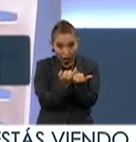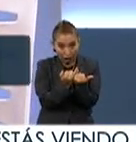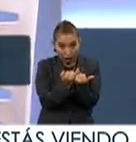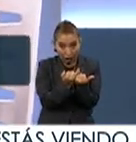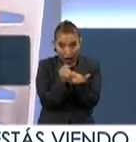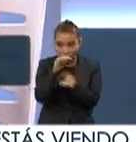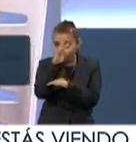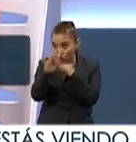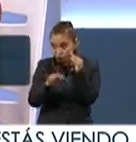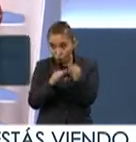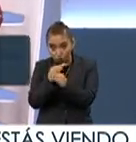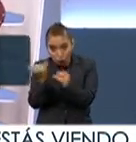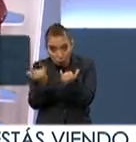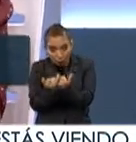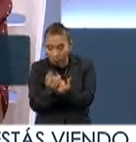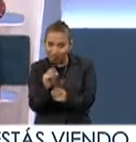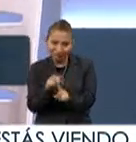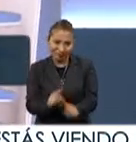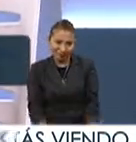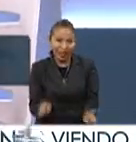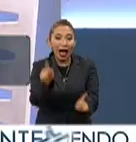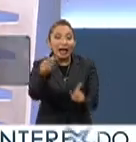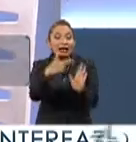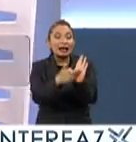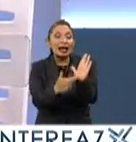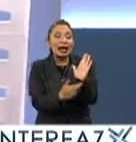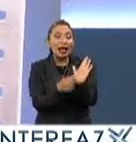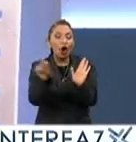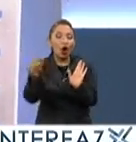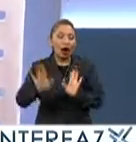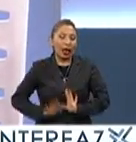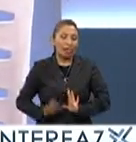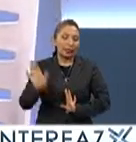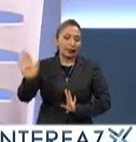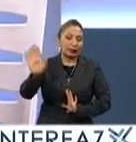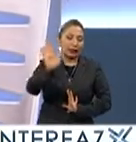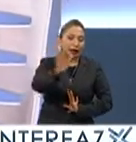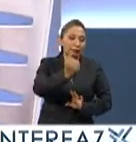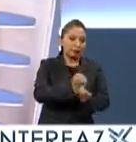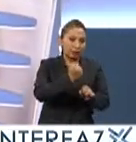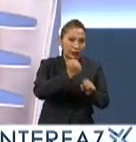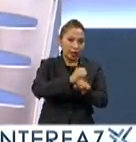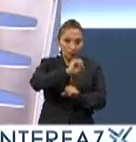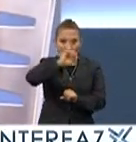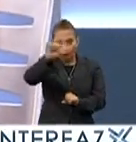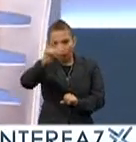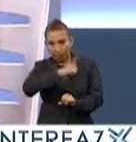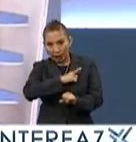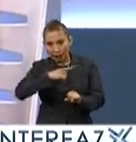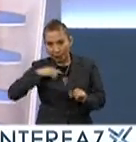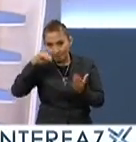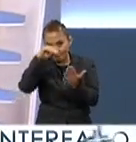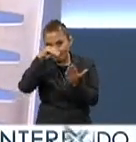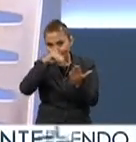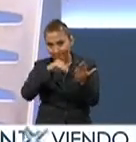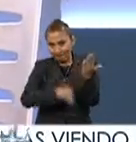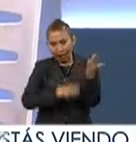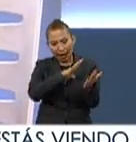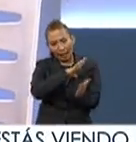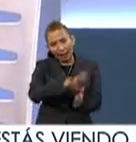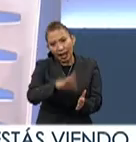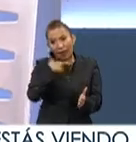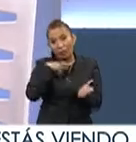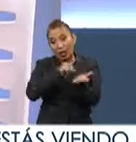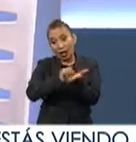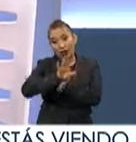manera en todas partes, ¿no? Y hay ciertas reglas o ciertas características que estas prácticas profesionales deberían de tener. En general,